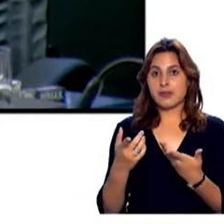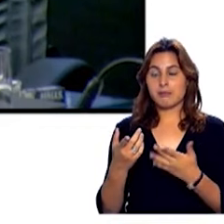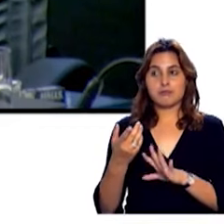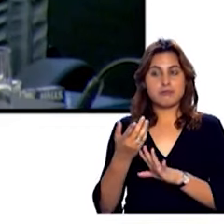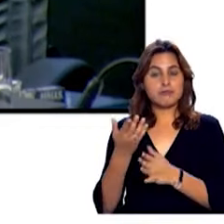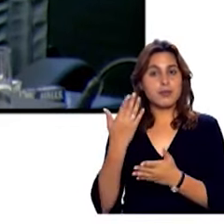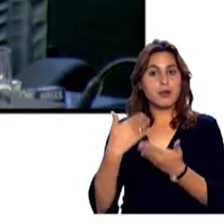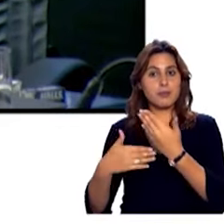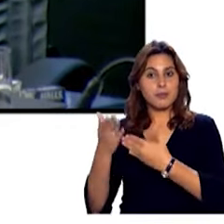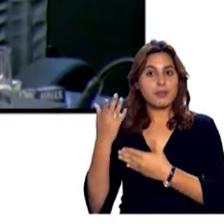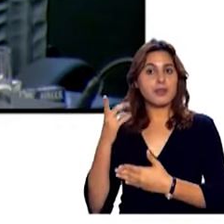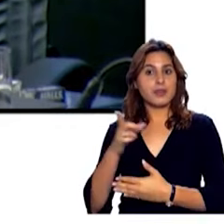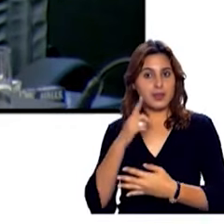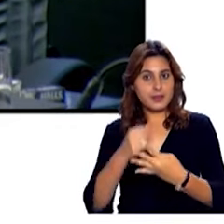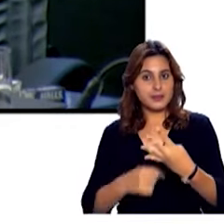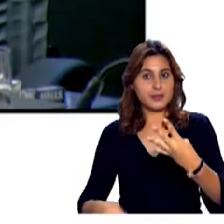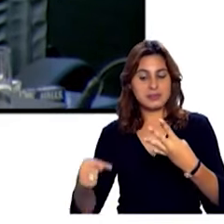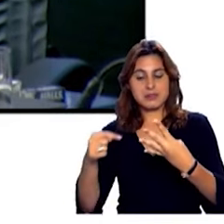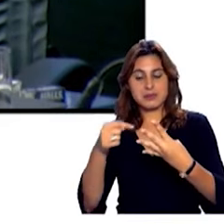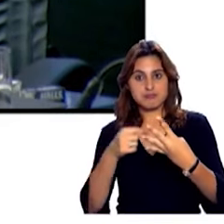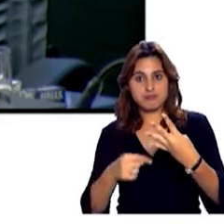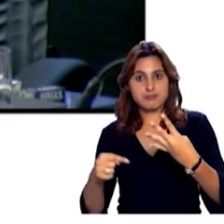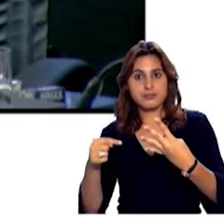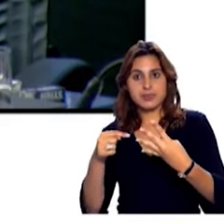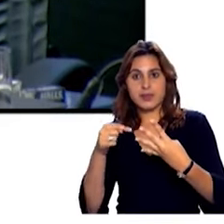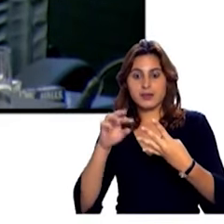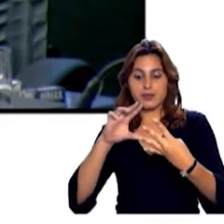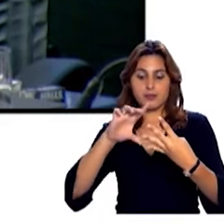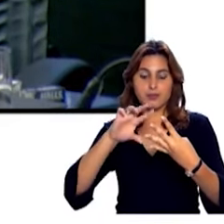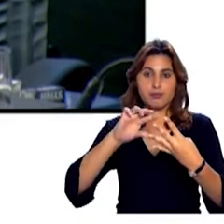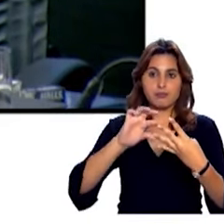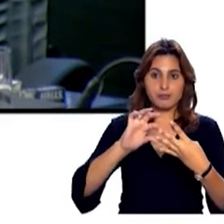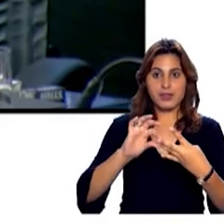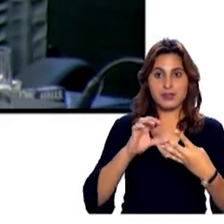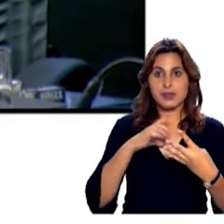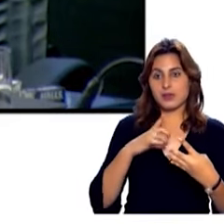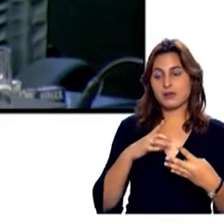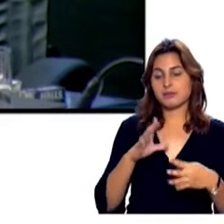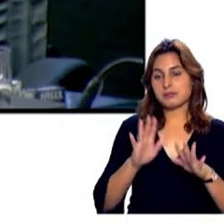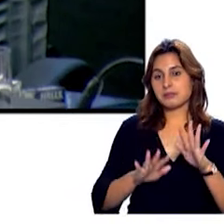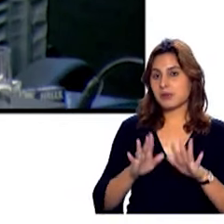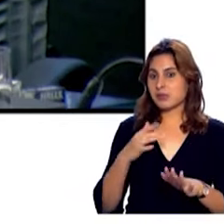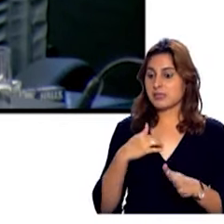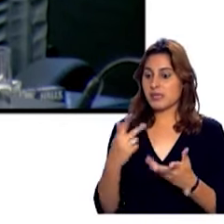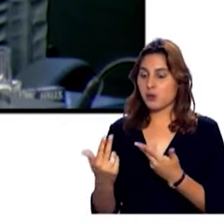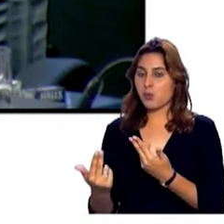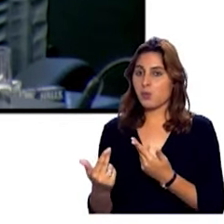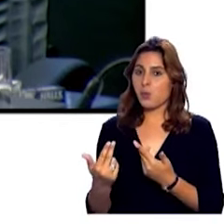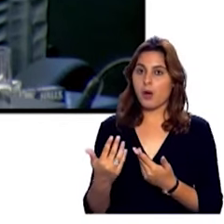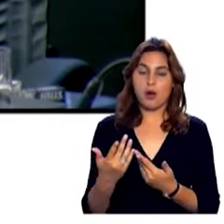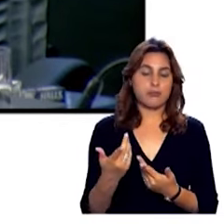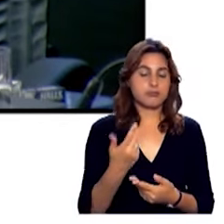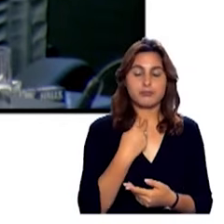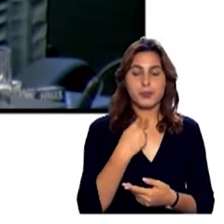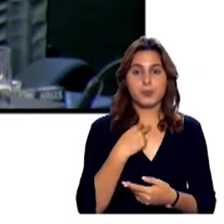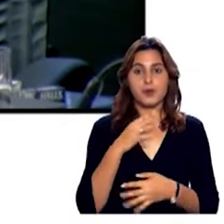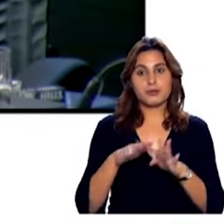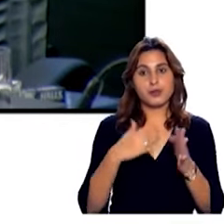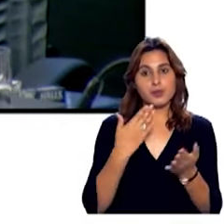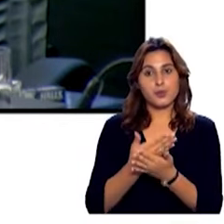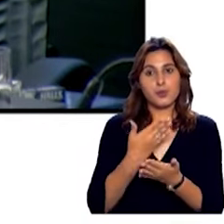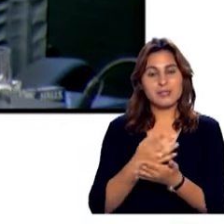Tribuna instancia lo digo un Poa doctrina tiene ma tribunal de casa lo único que